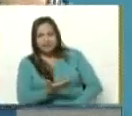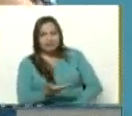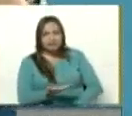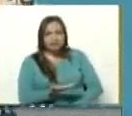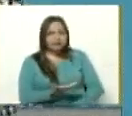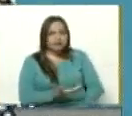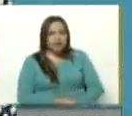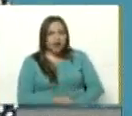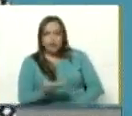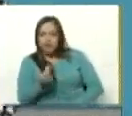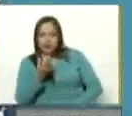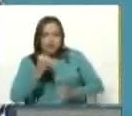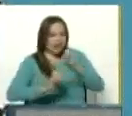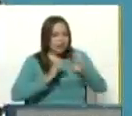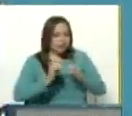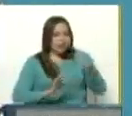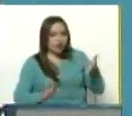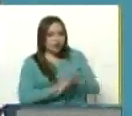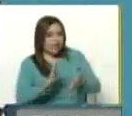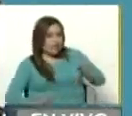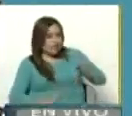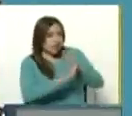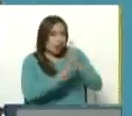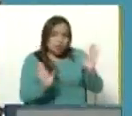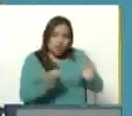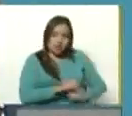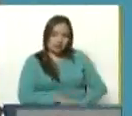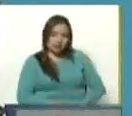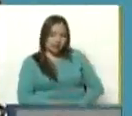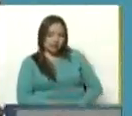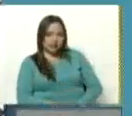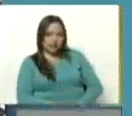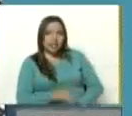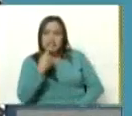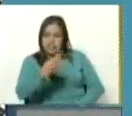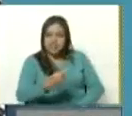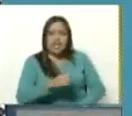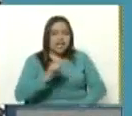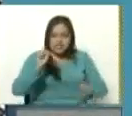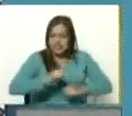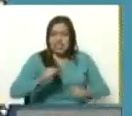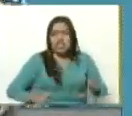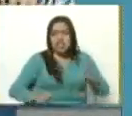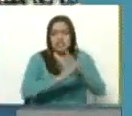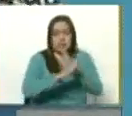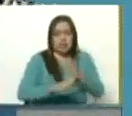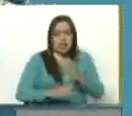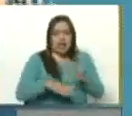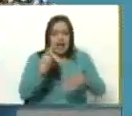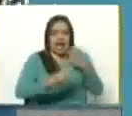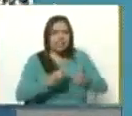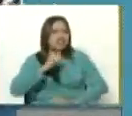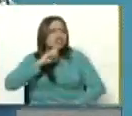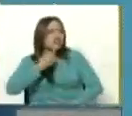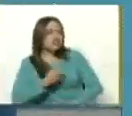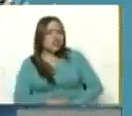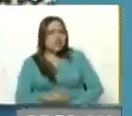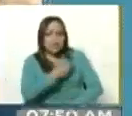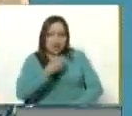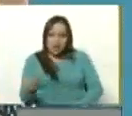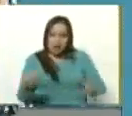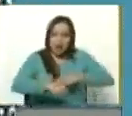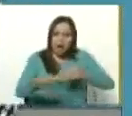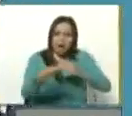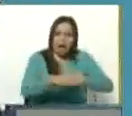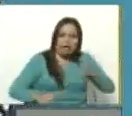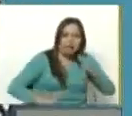hay mucha emoción sobre las sanciones, más bien por lo que han impuesto sobre Rusia. Quieren meter más y más y más